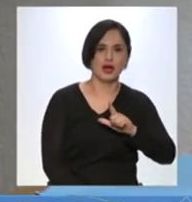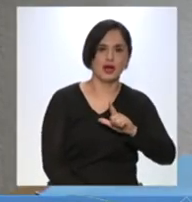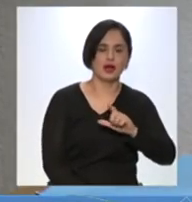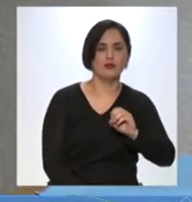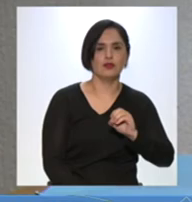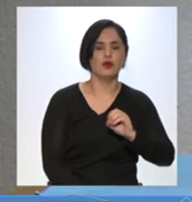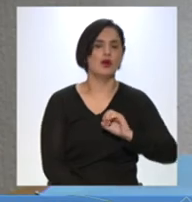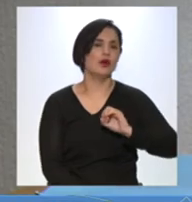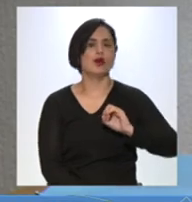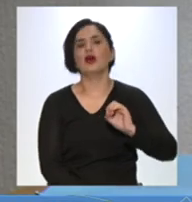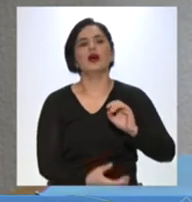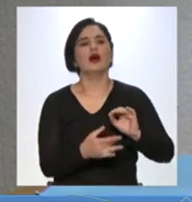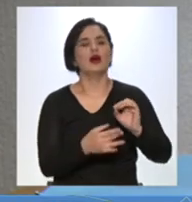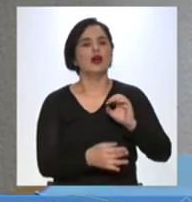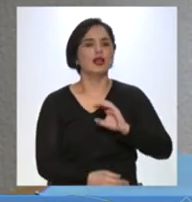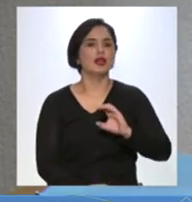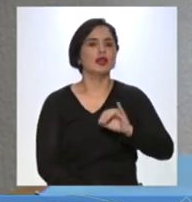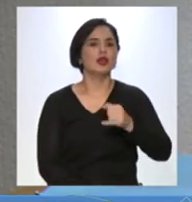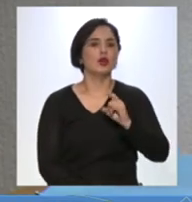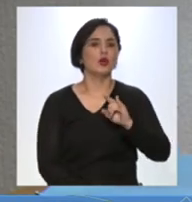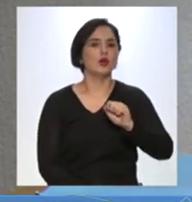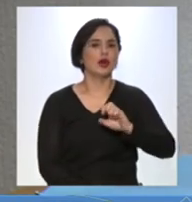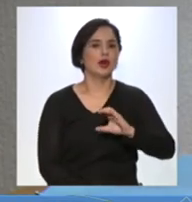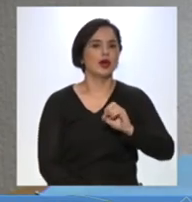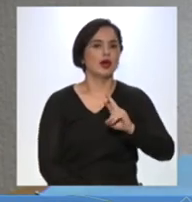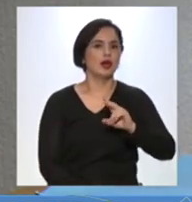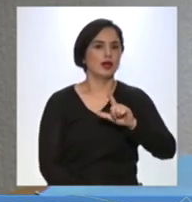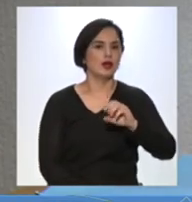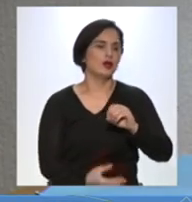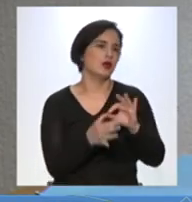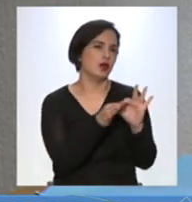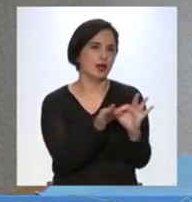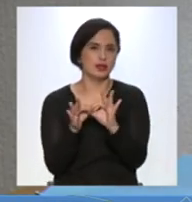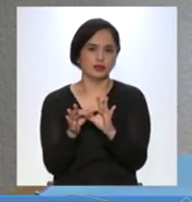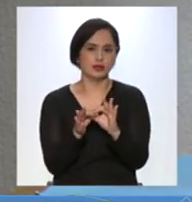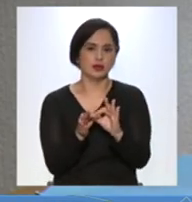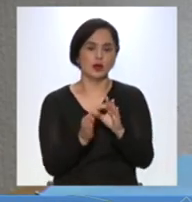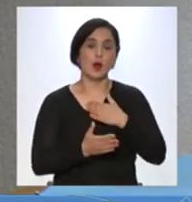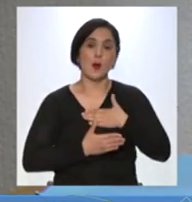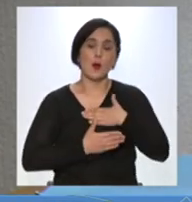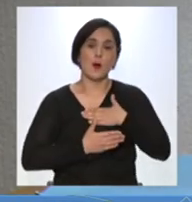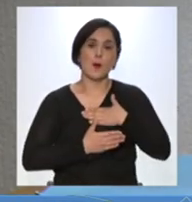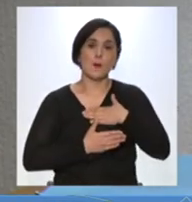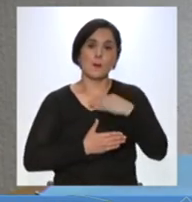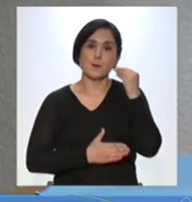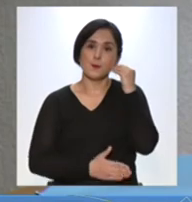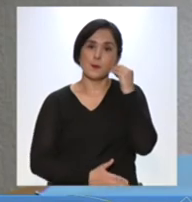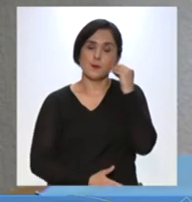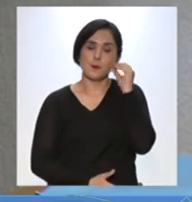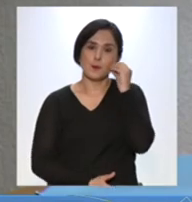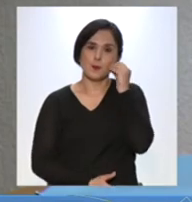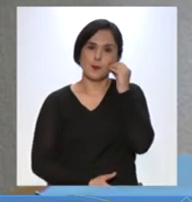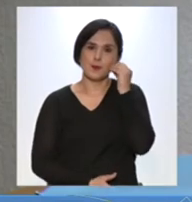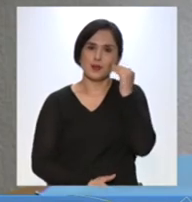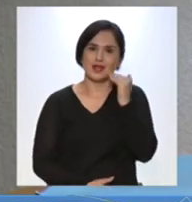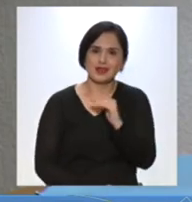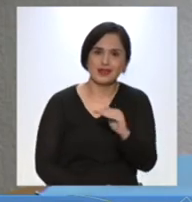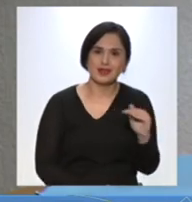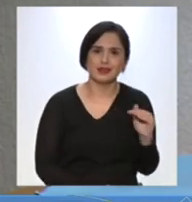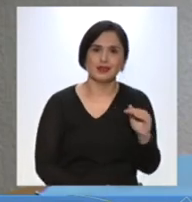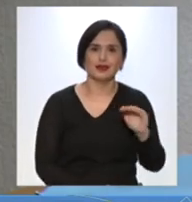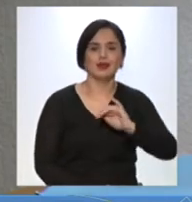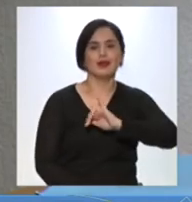Me inspiran cada día en esta travesía. Mis nietas Jacinta y Alba, que son la promesa de un mundo mejor, mi yerno